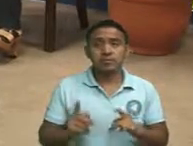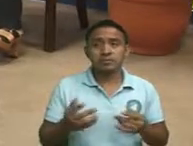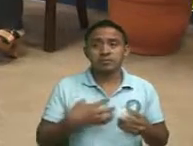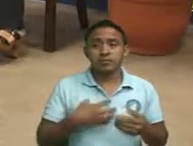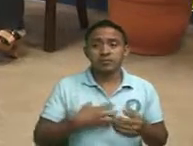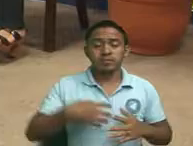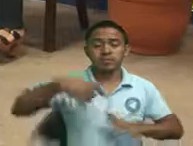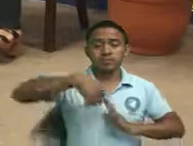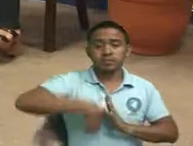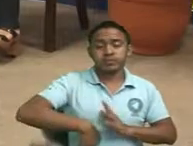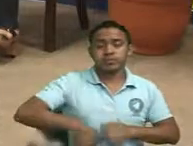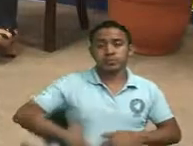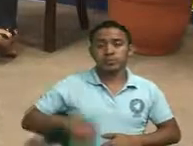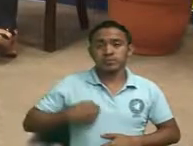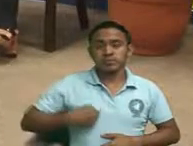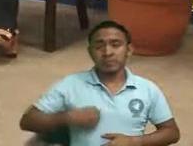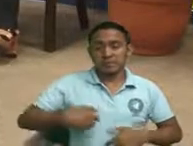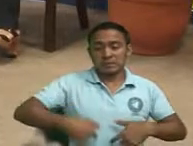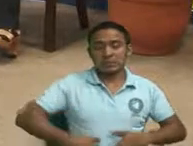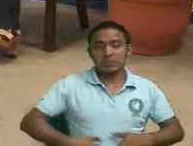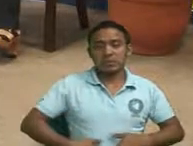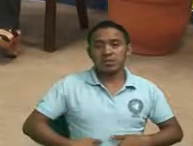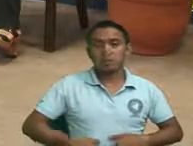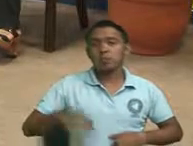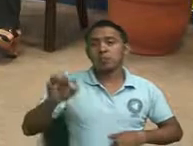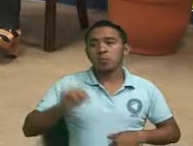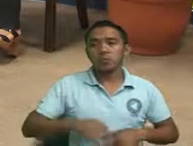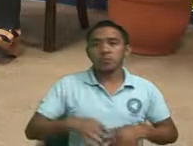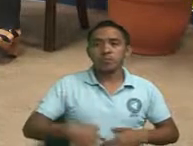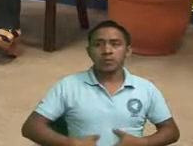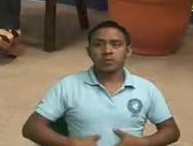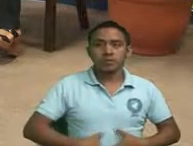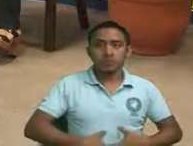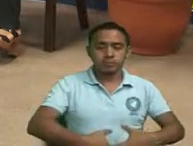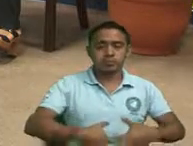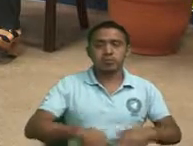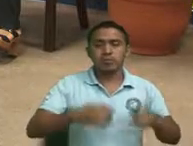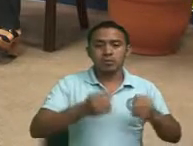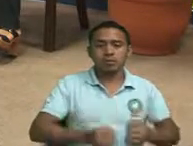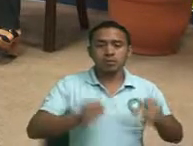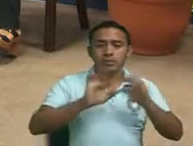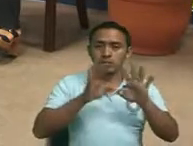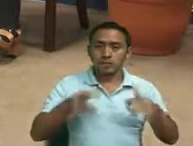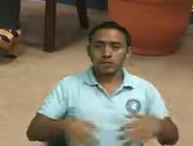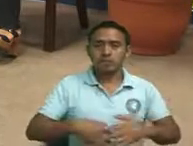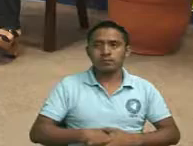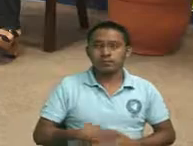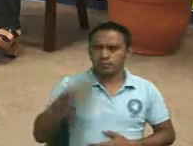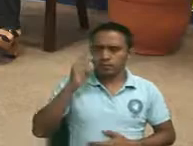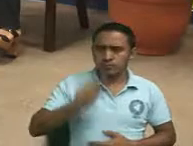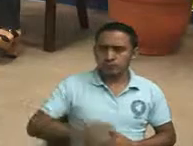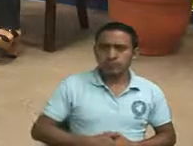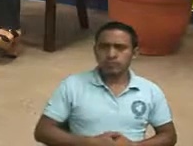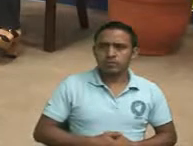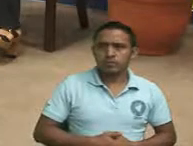mucho, ¿verdad?, heces fecales en tu cuerpo, abdómenes, mujeres o varones, que vos los ves que no